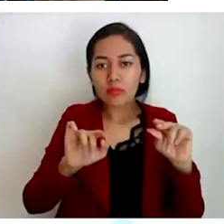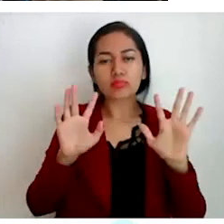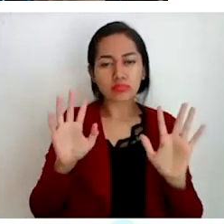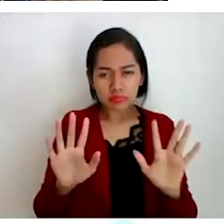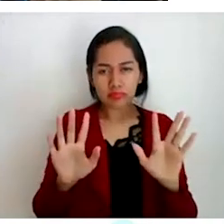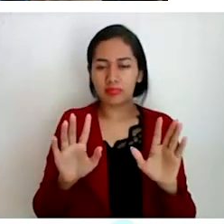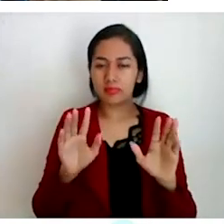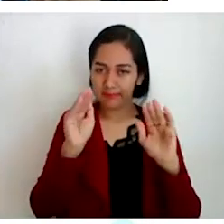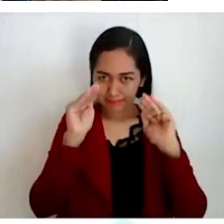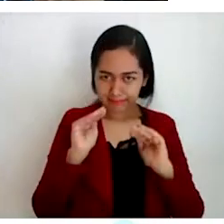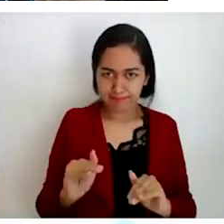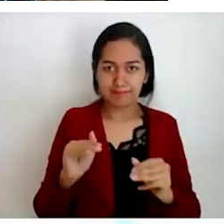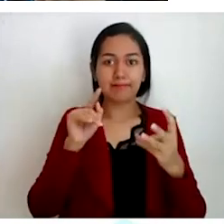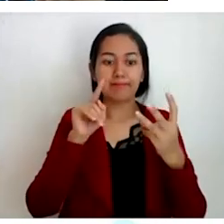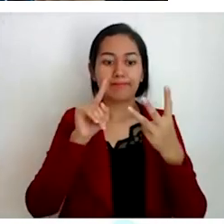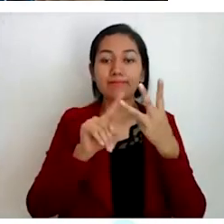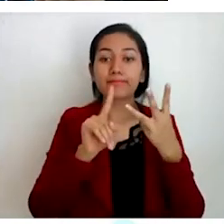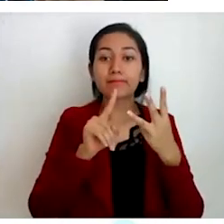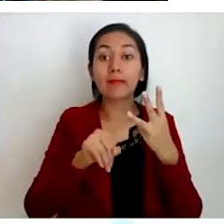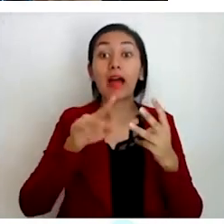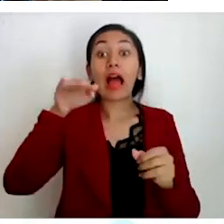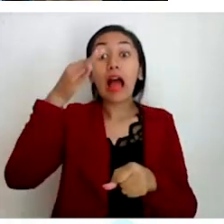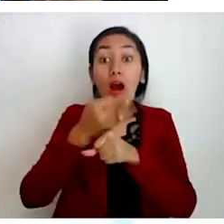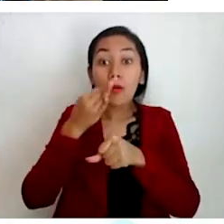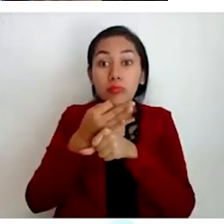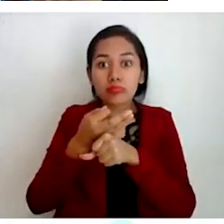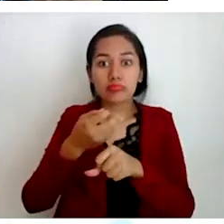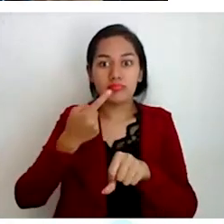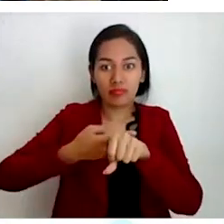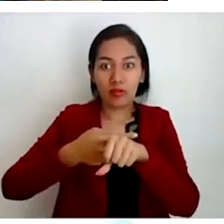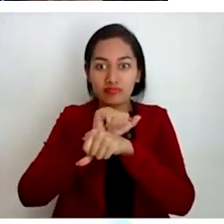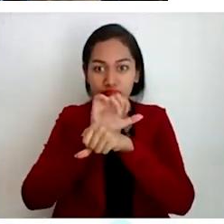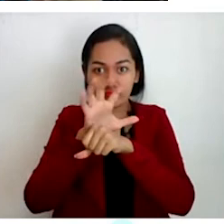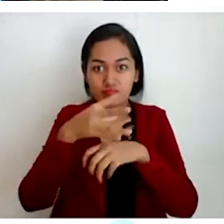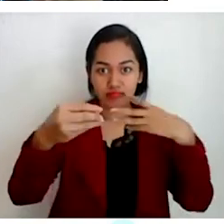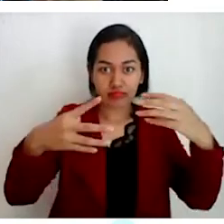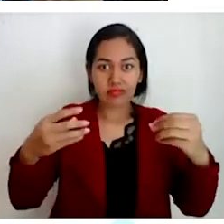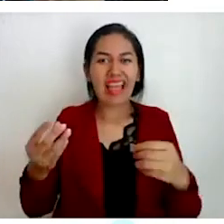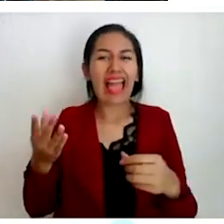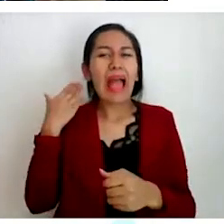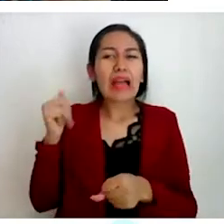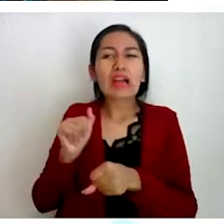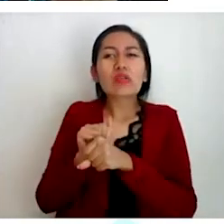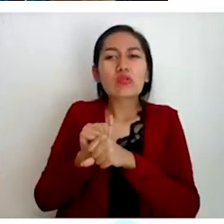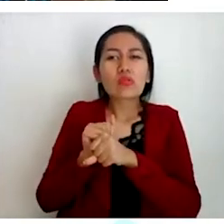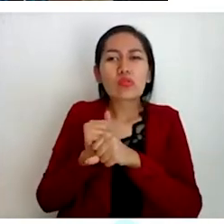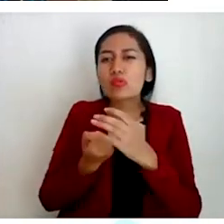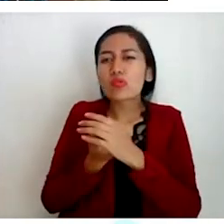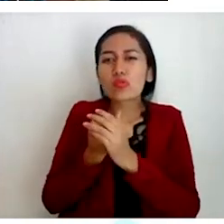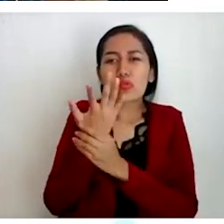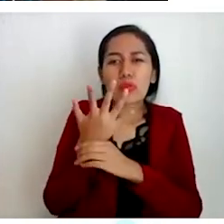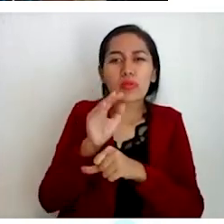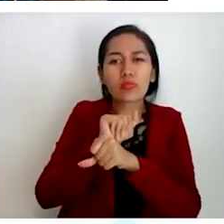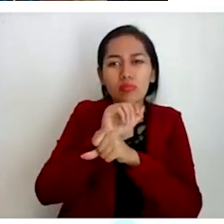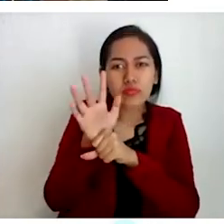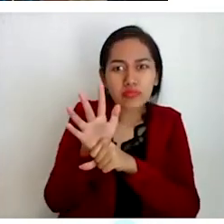o cuál va a ser el futuro para ellos? Y bueno, nos comentan que también la